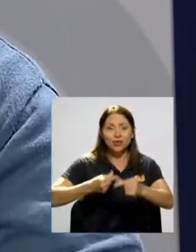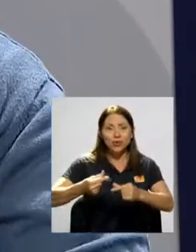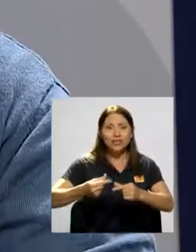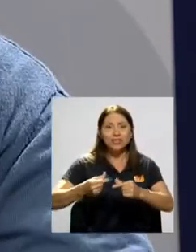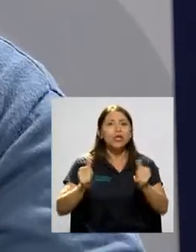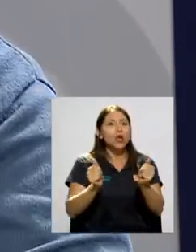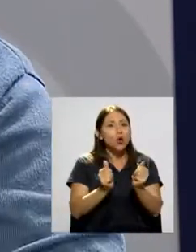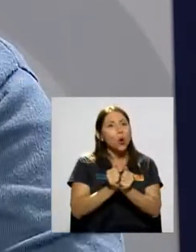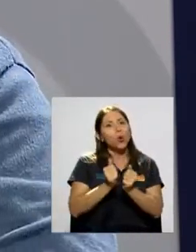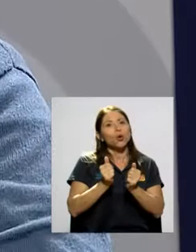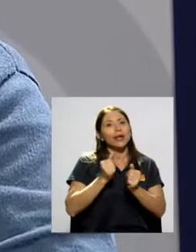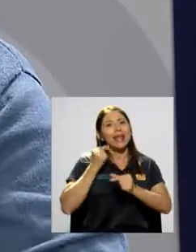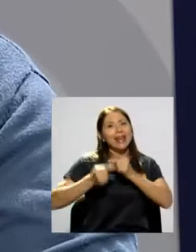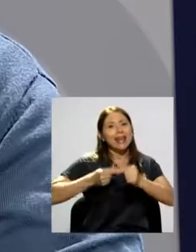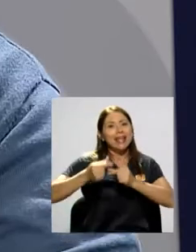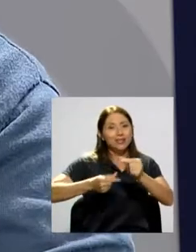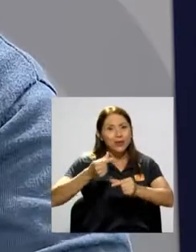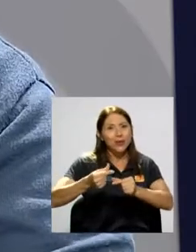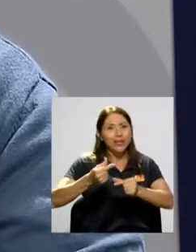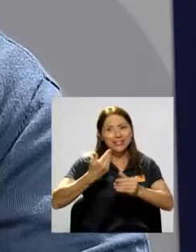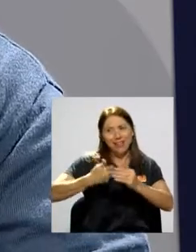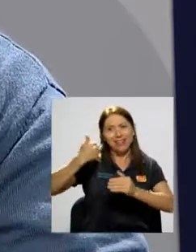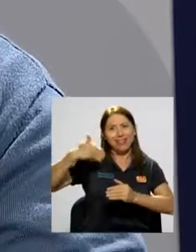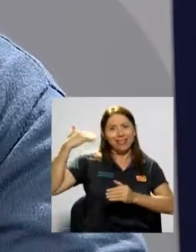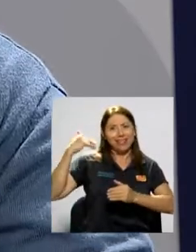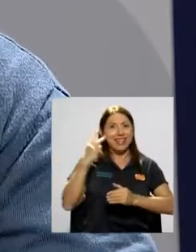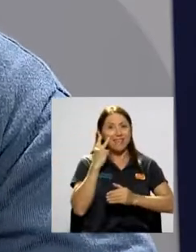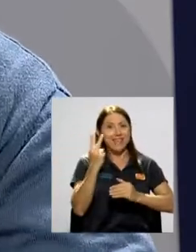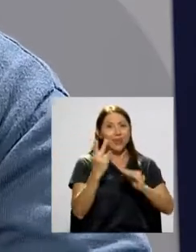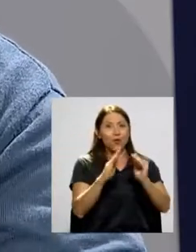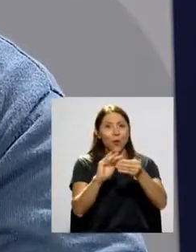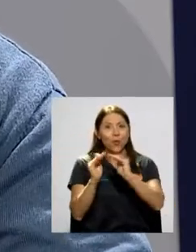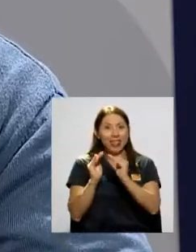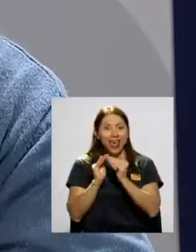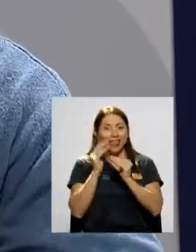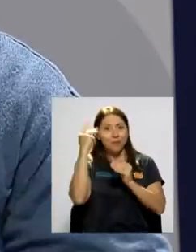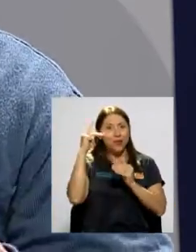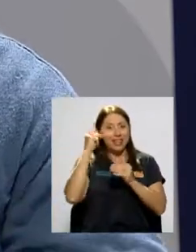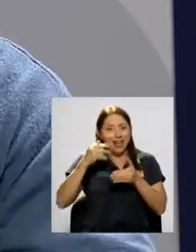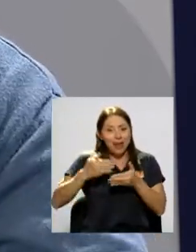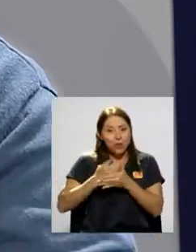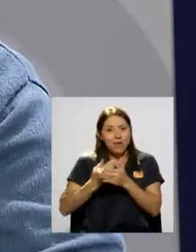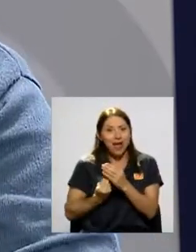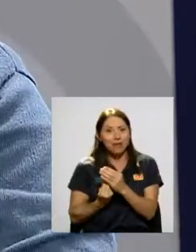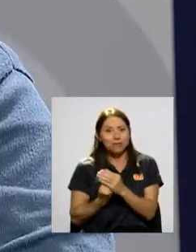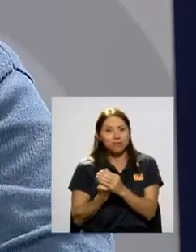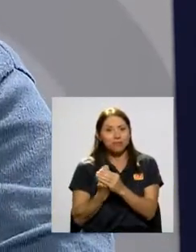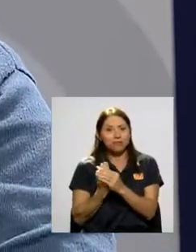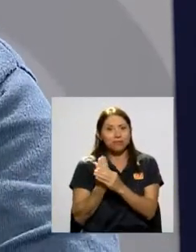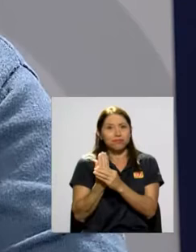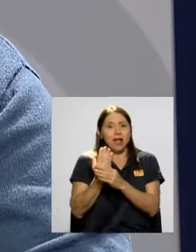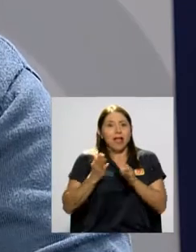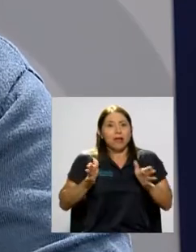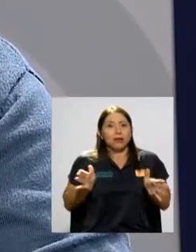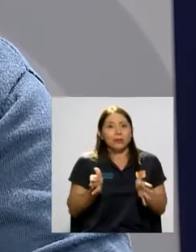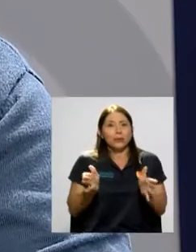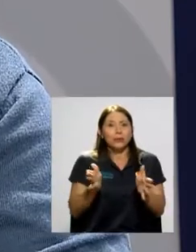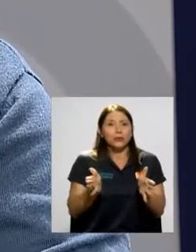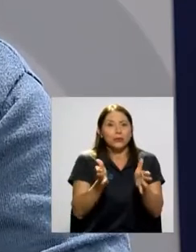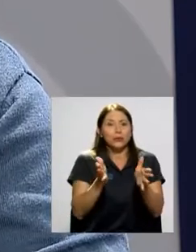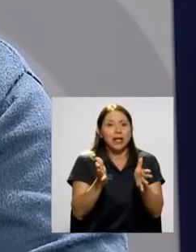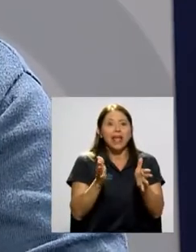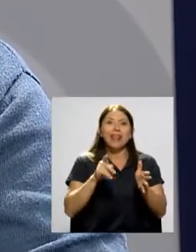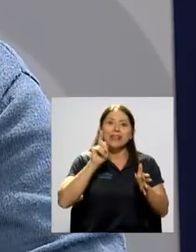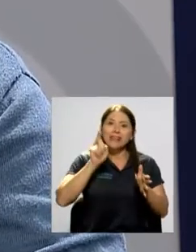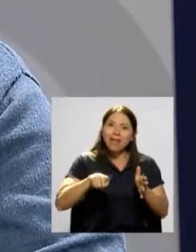con las generaciones que vieron esa comunidad política emerger y de alguna manera la empujaron hacia adelante, van a tener